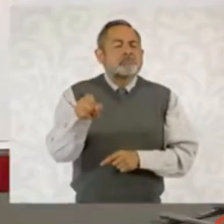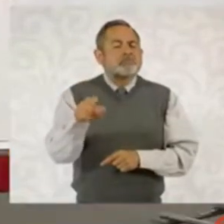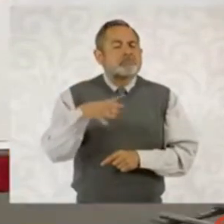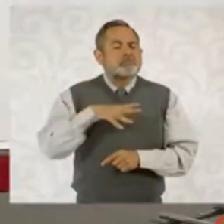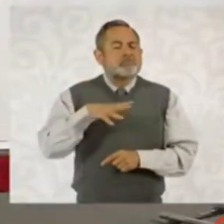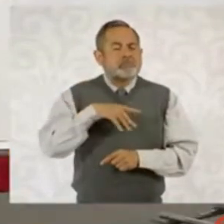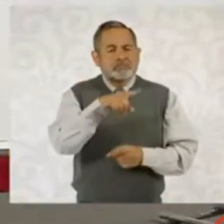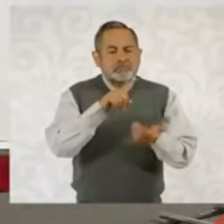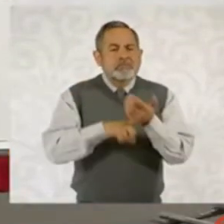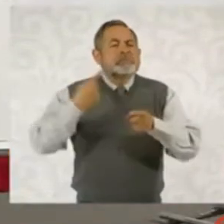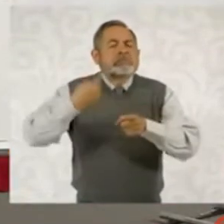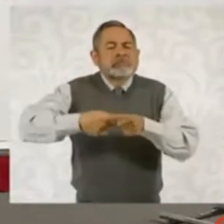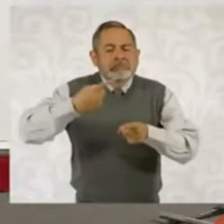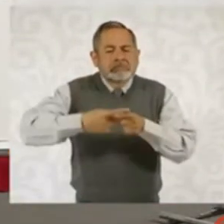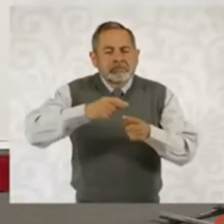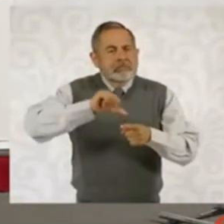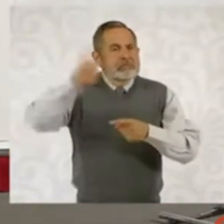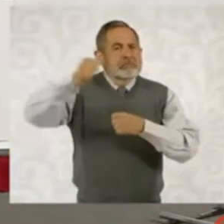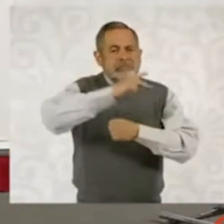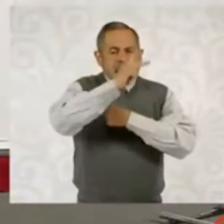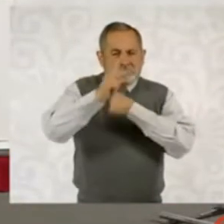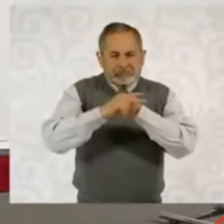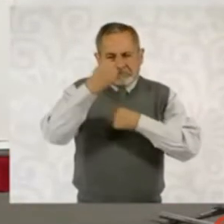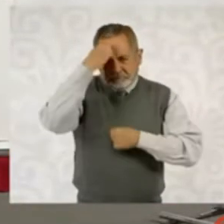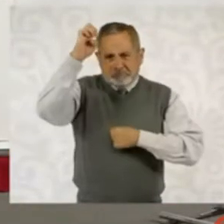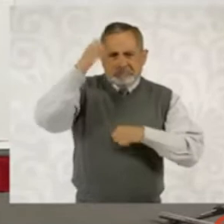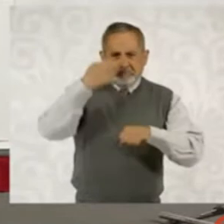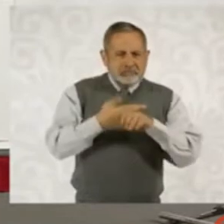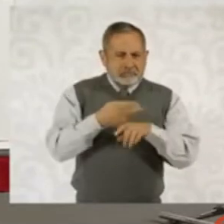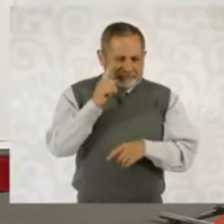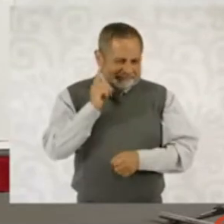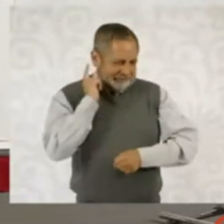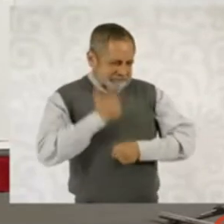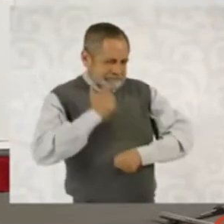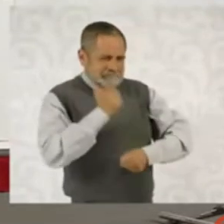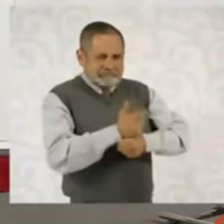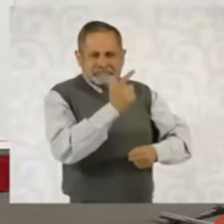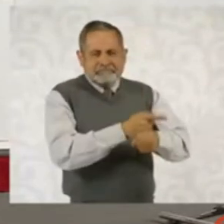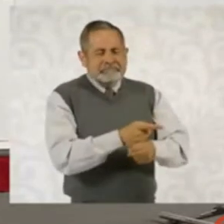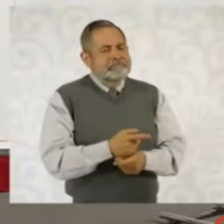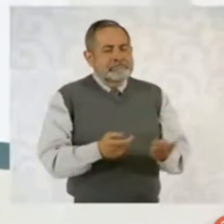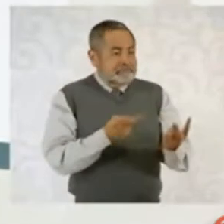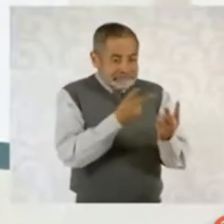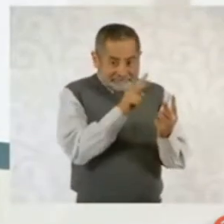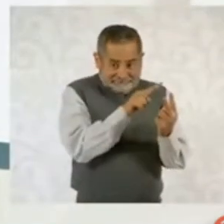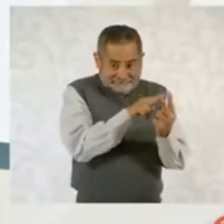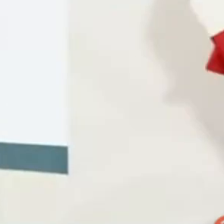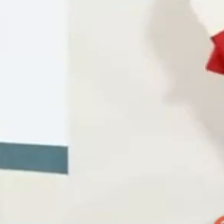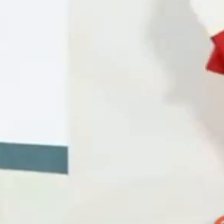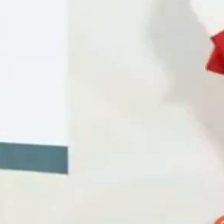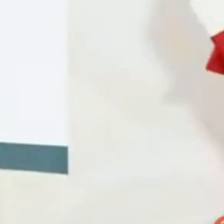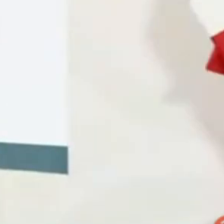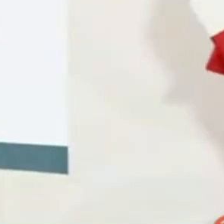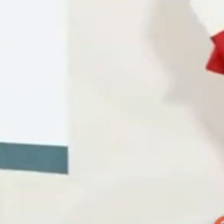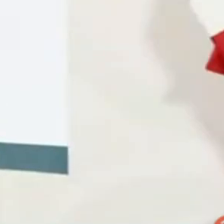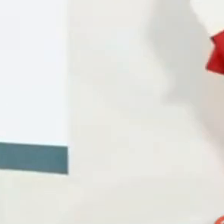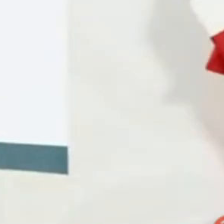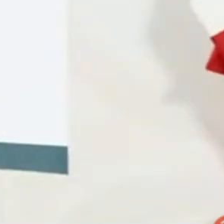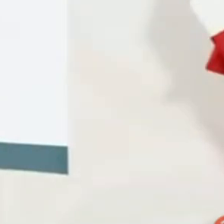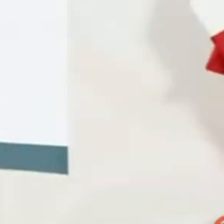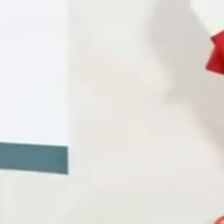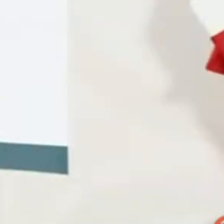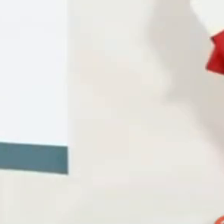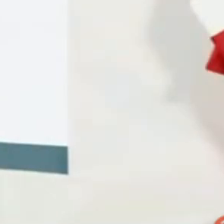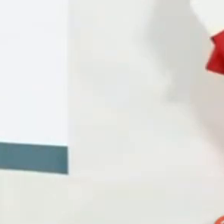los actores extranjeros. De esta infodemia hemos detectado que estas dos cuentas justamente han